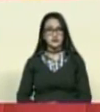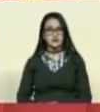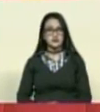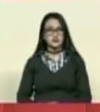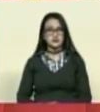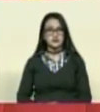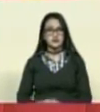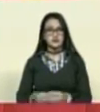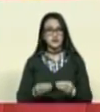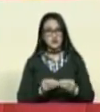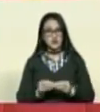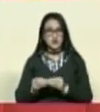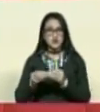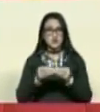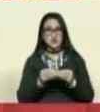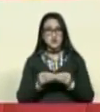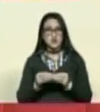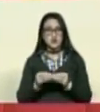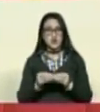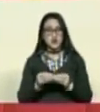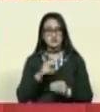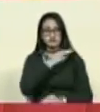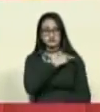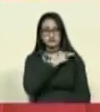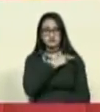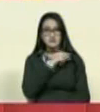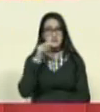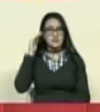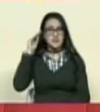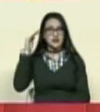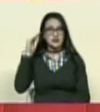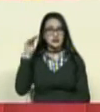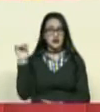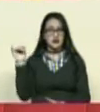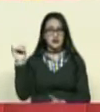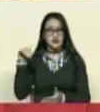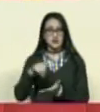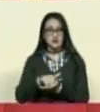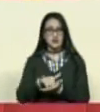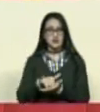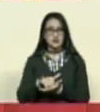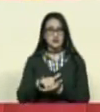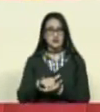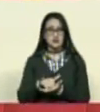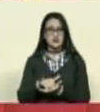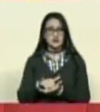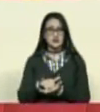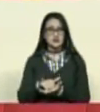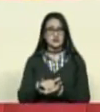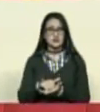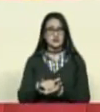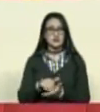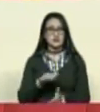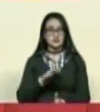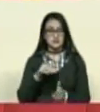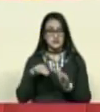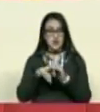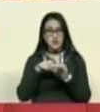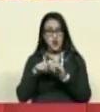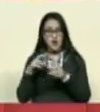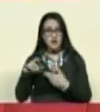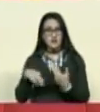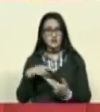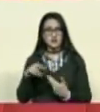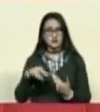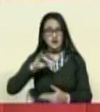Ampliación, reparación y mantenimiento mayor de la rampa militar de la base aérea táctica avanzada Capitán José Trinidad Ceballos y base aérea